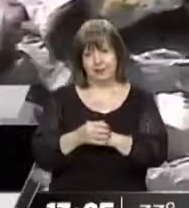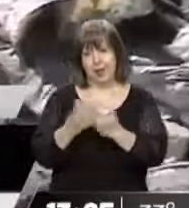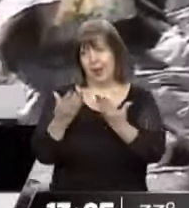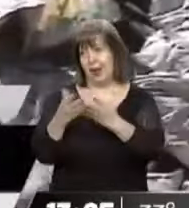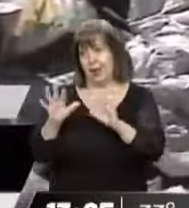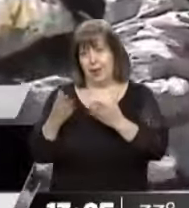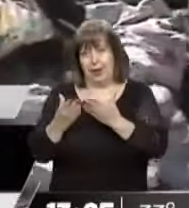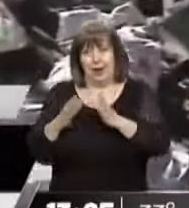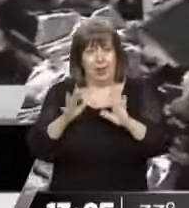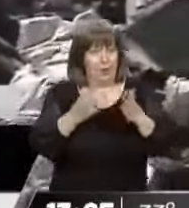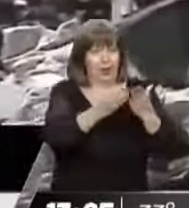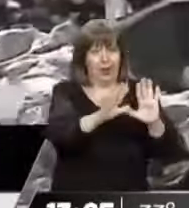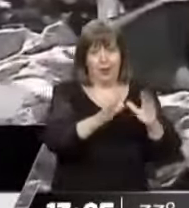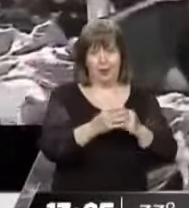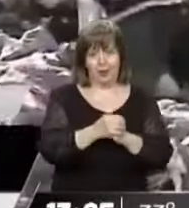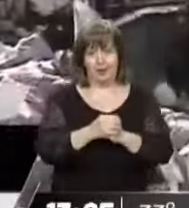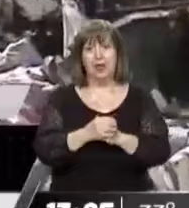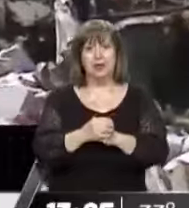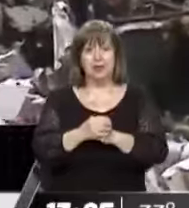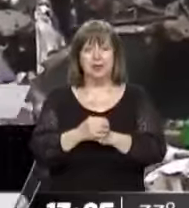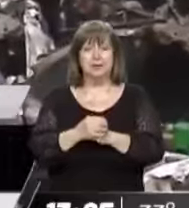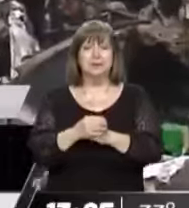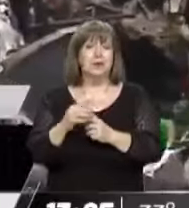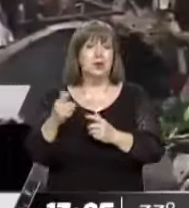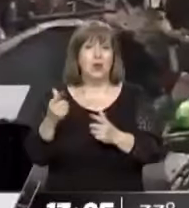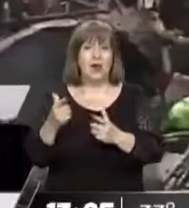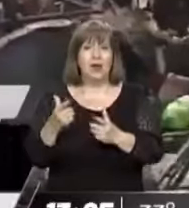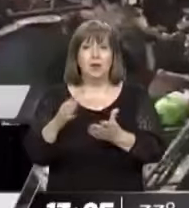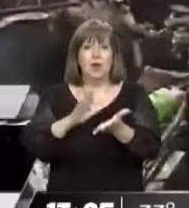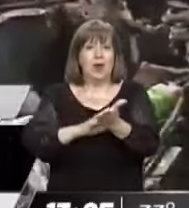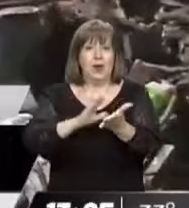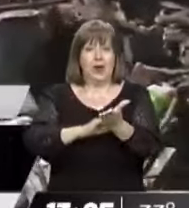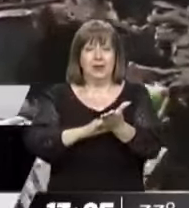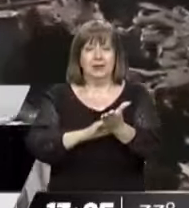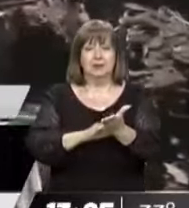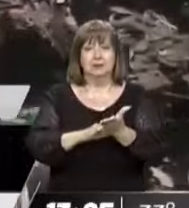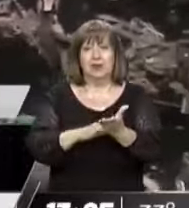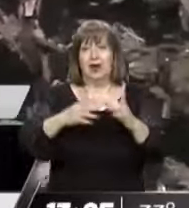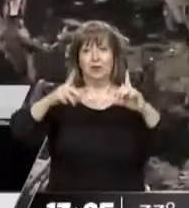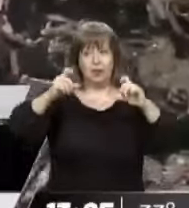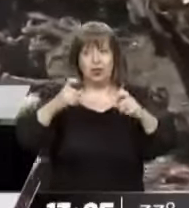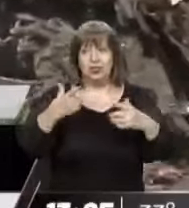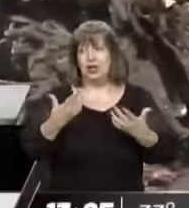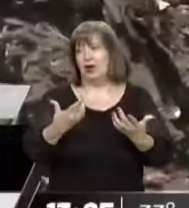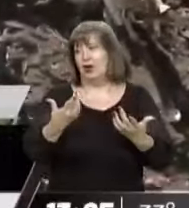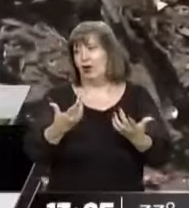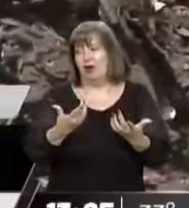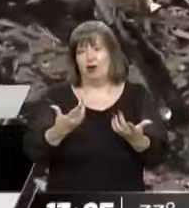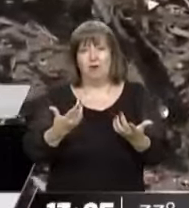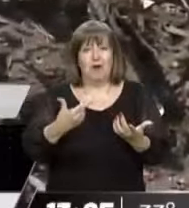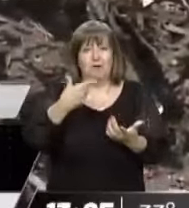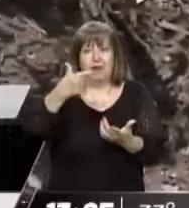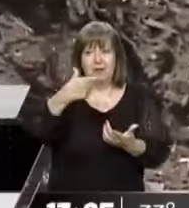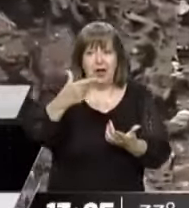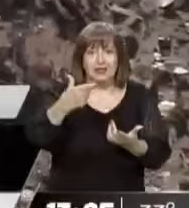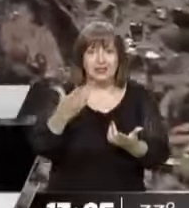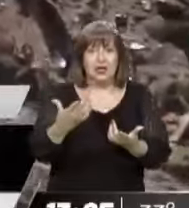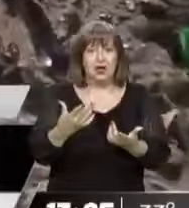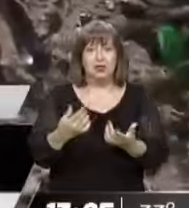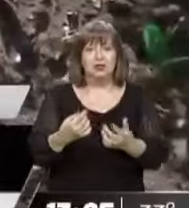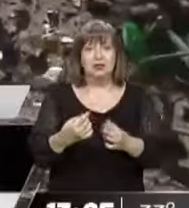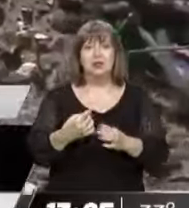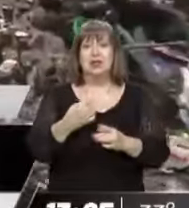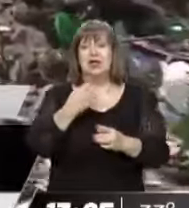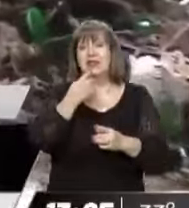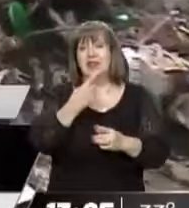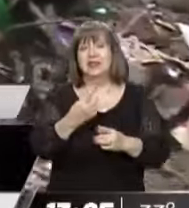un funcionario que estuvo y se acaba de retirar, de decir, bueno, oficialmente, ¿se cree que se dice que son intencionales? No,